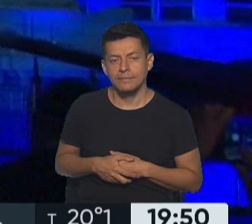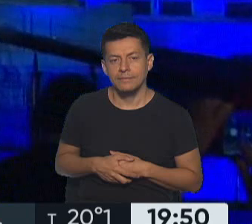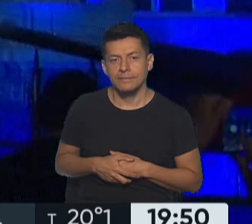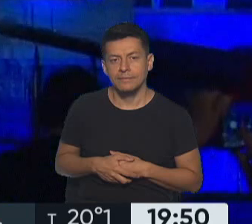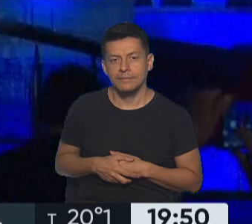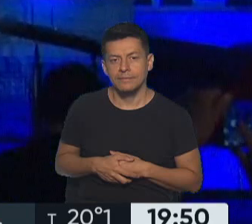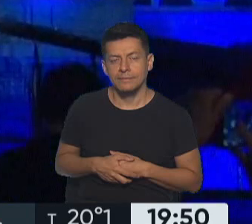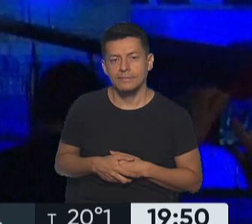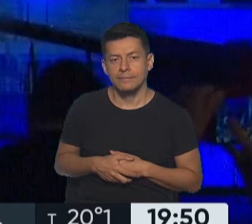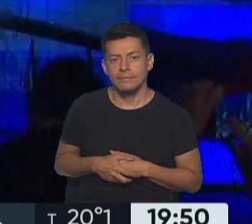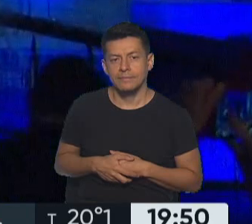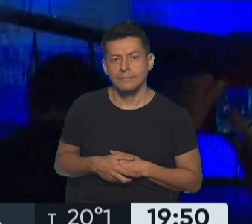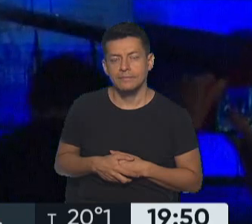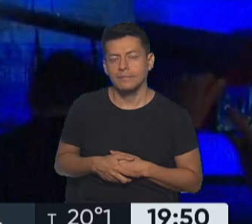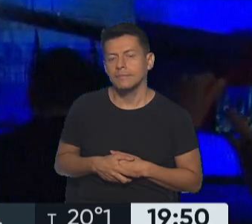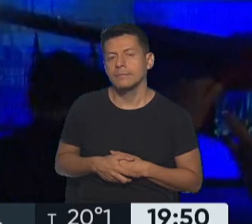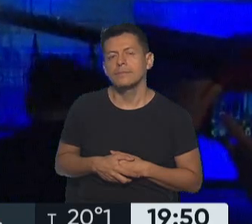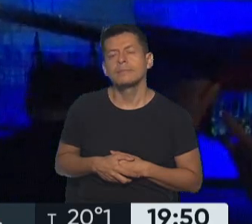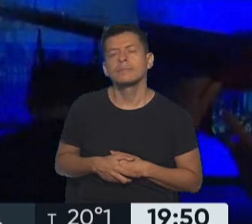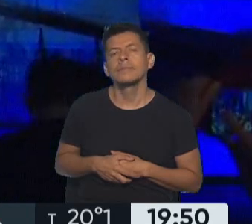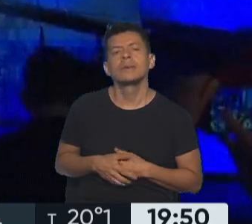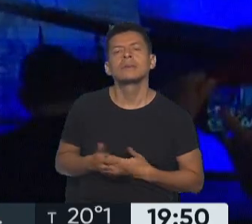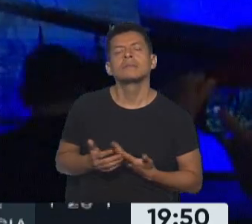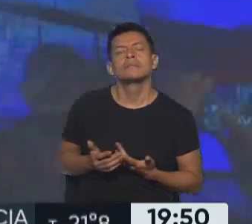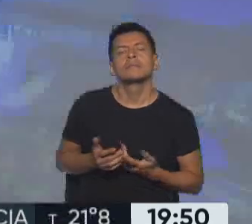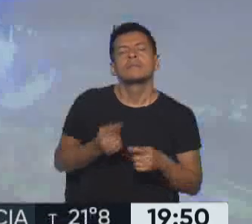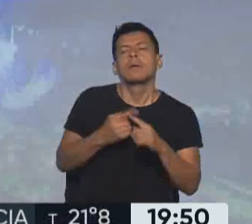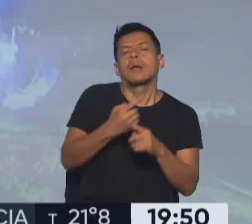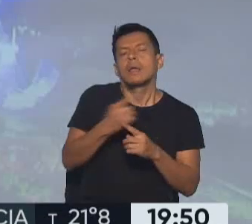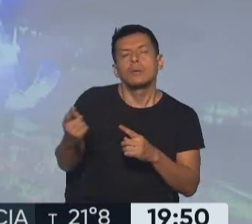Por cada lo vamos a tratar de esbozar. Muy bien, muchísimas gracias.